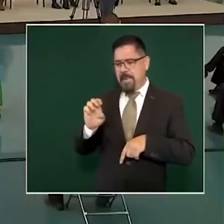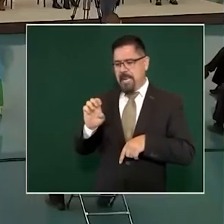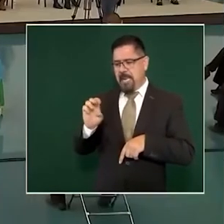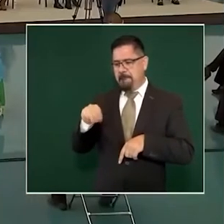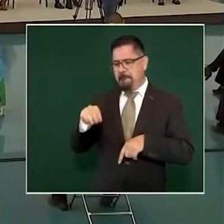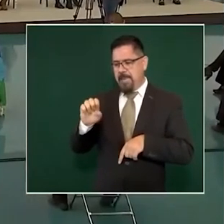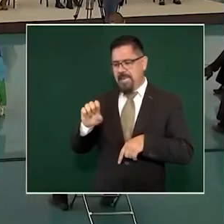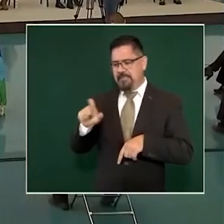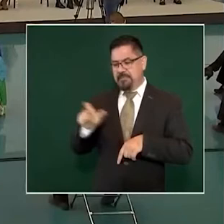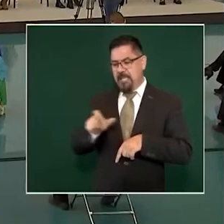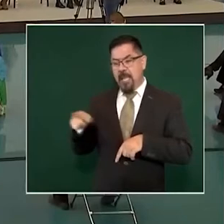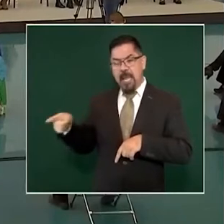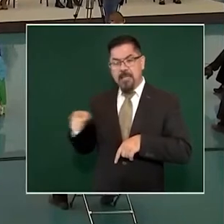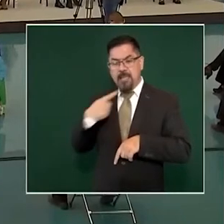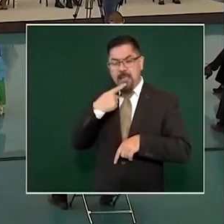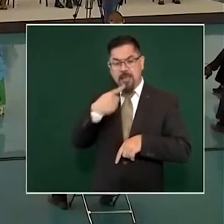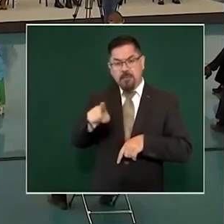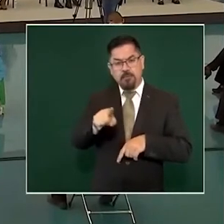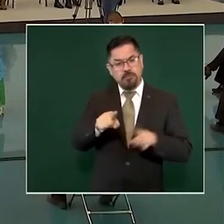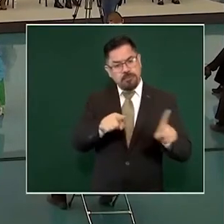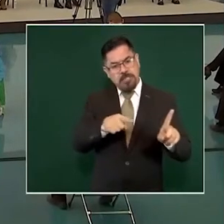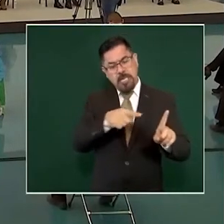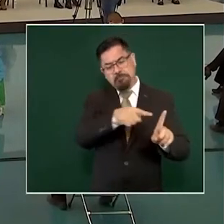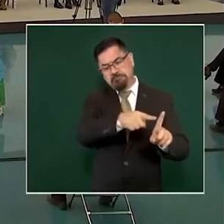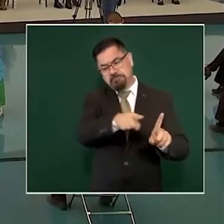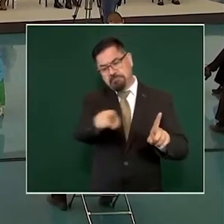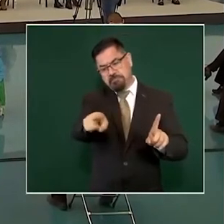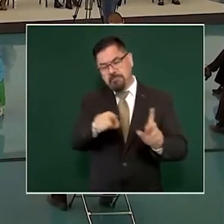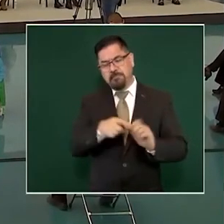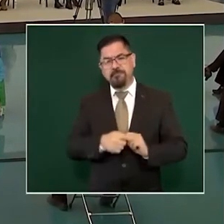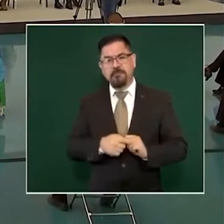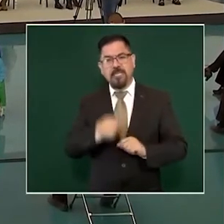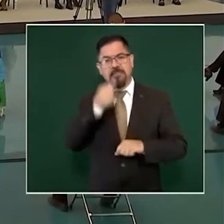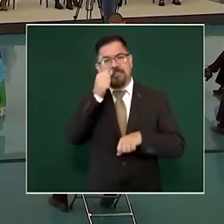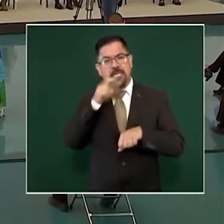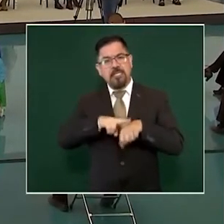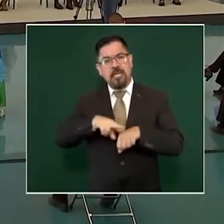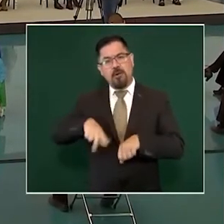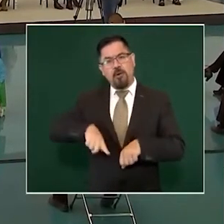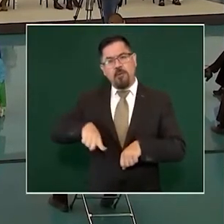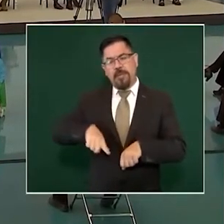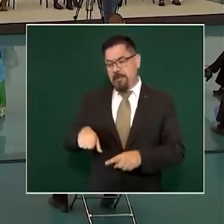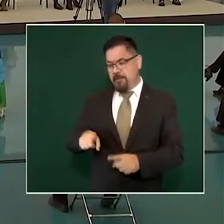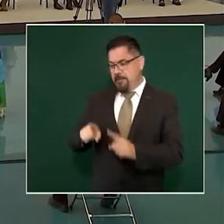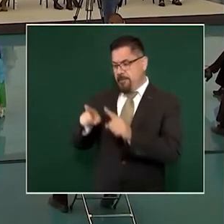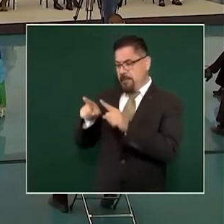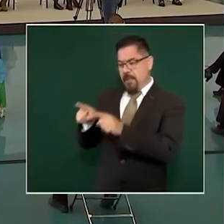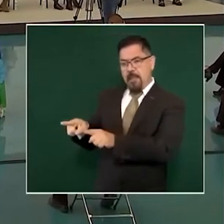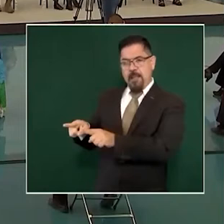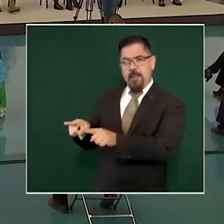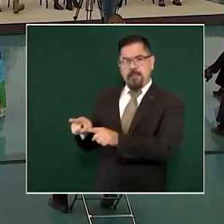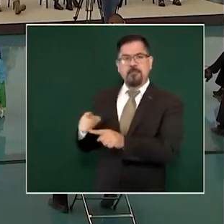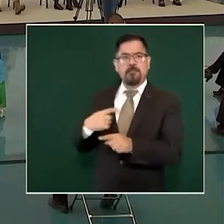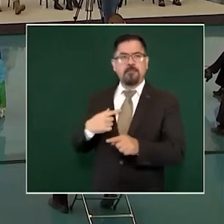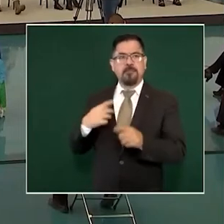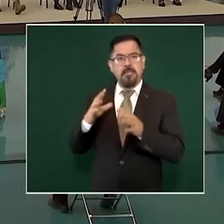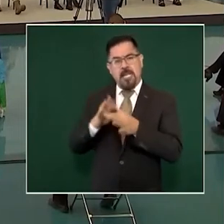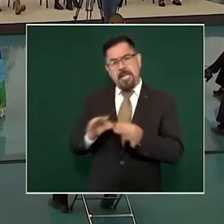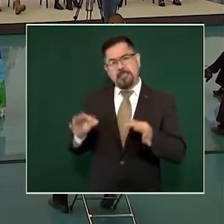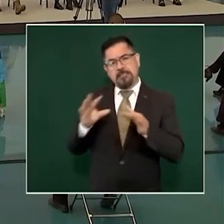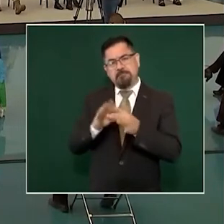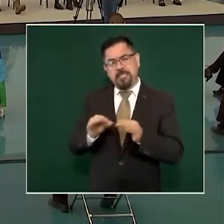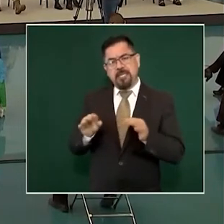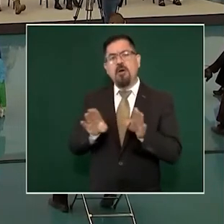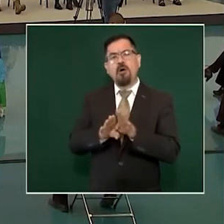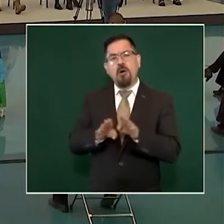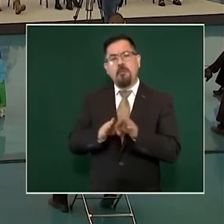denuncia. Creo que el secretario de Gobernación podría explicarnos cómo